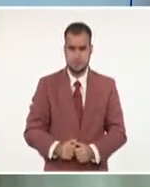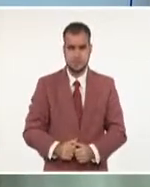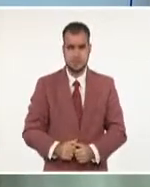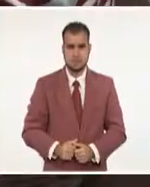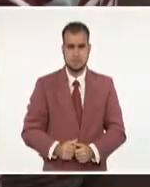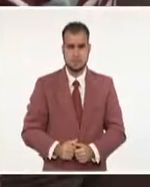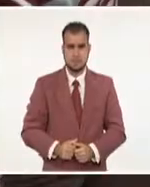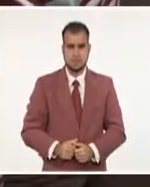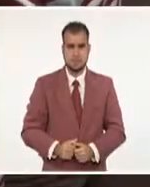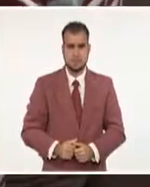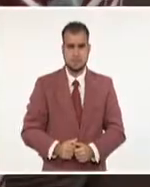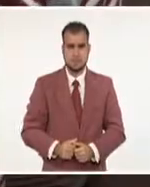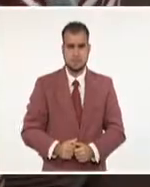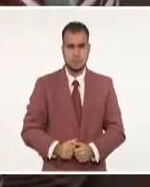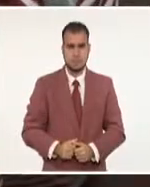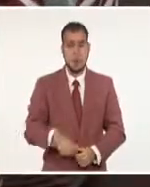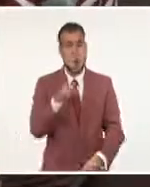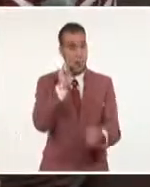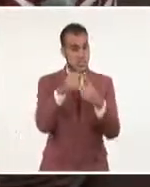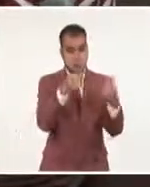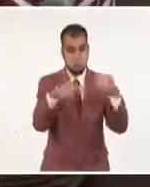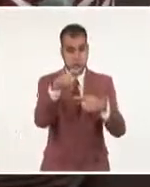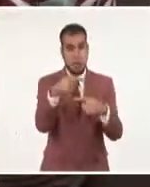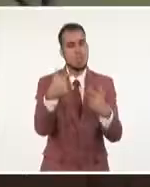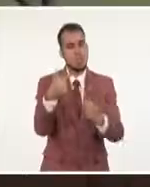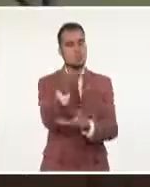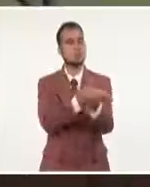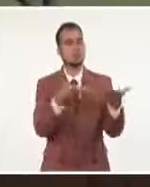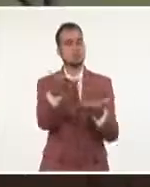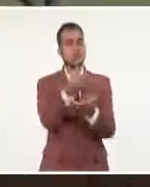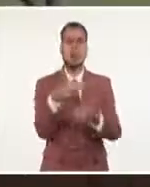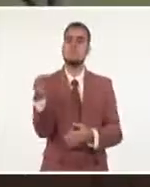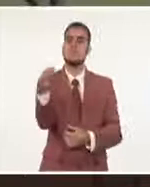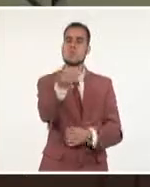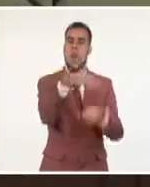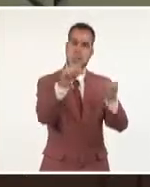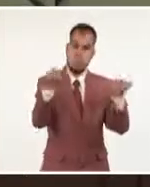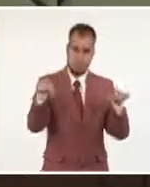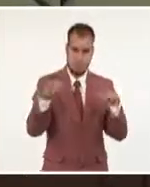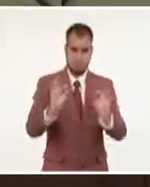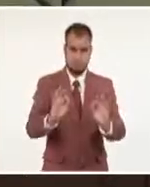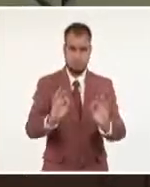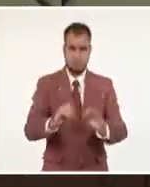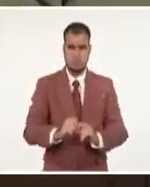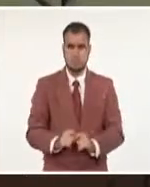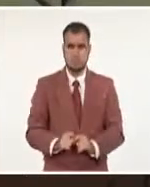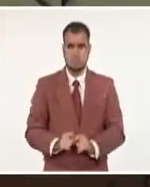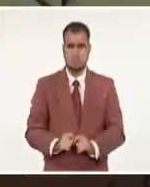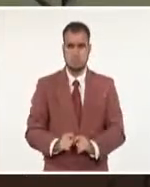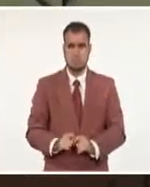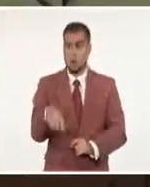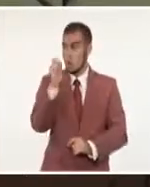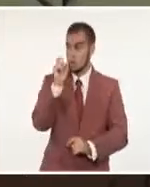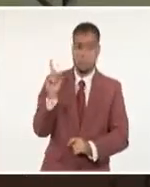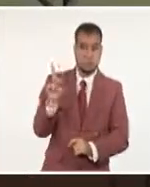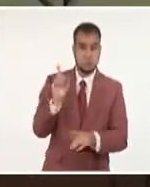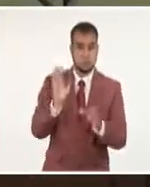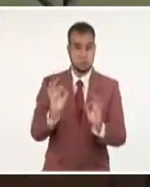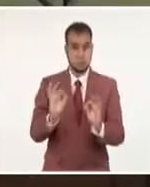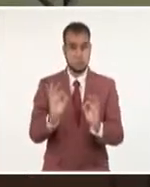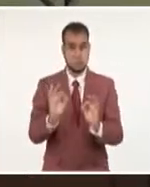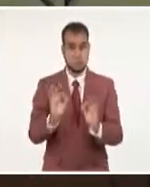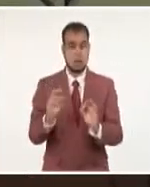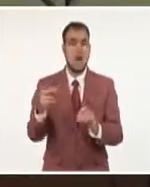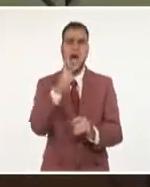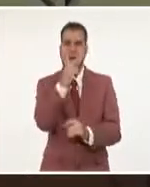esencial el intercambio constante con la base. El miembro del Buró Político del Partido y secretario de Organización y Política de Cuadros en el